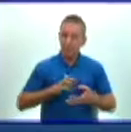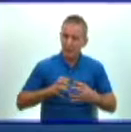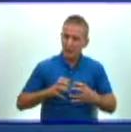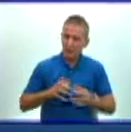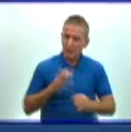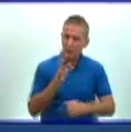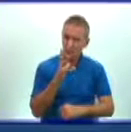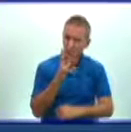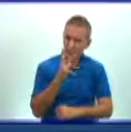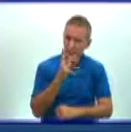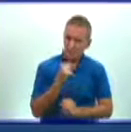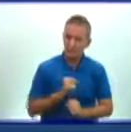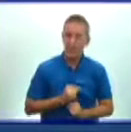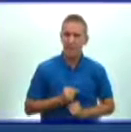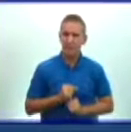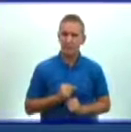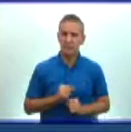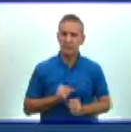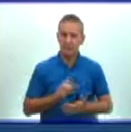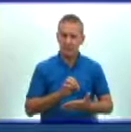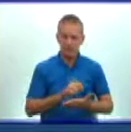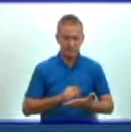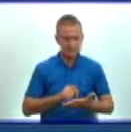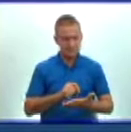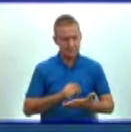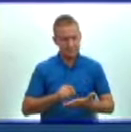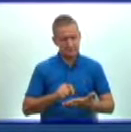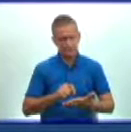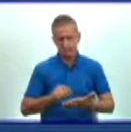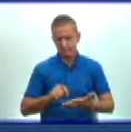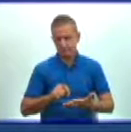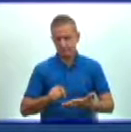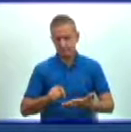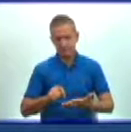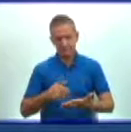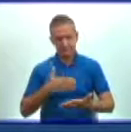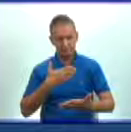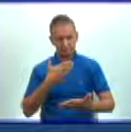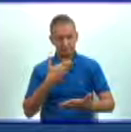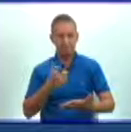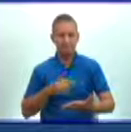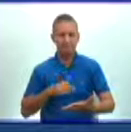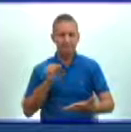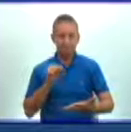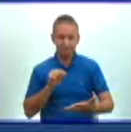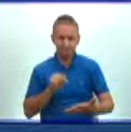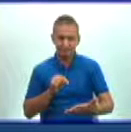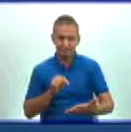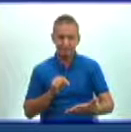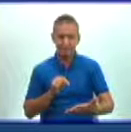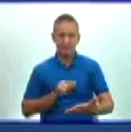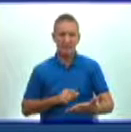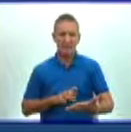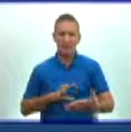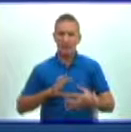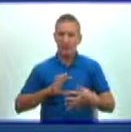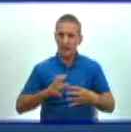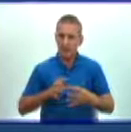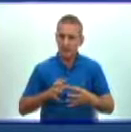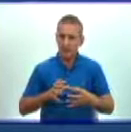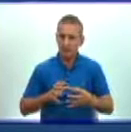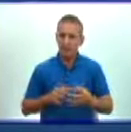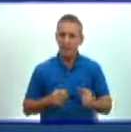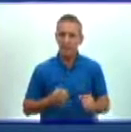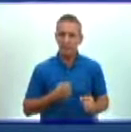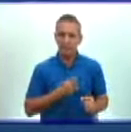bonita, escribir con una letra legible, porque es la cara de lo que ustedes quieren